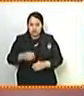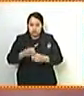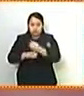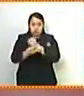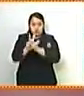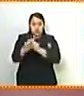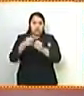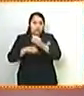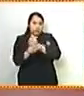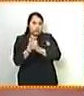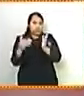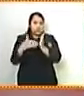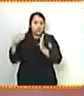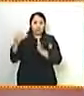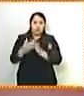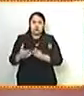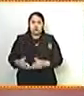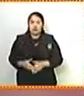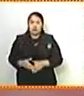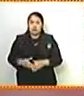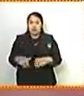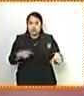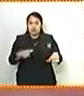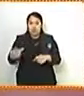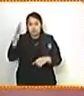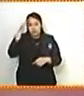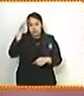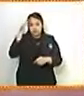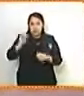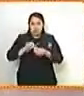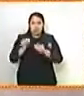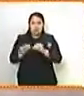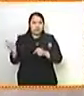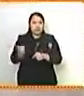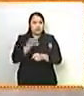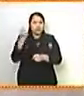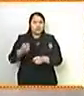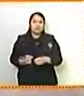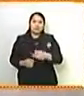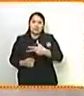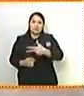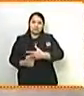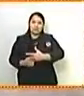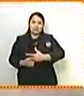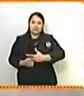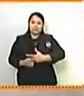de Pega 3. Así que pónganse cómodos, vamos a conocer el primer número millonario.